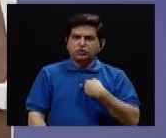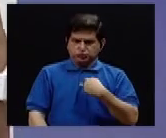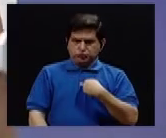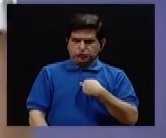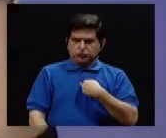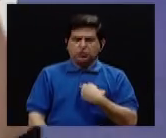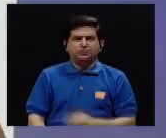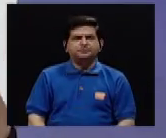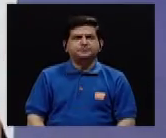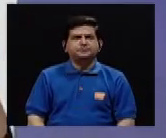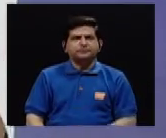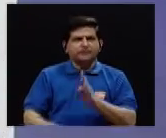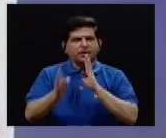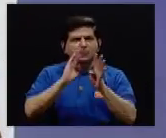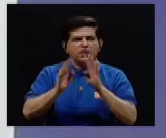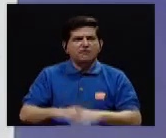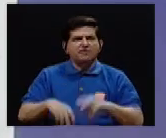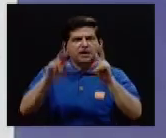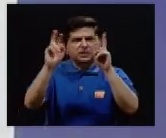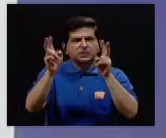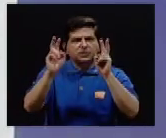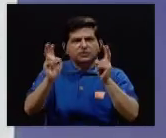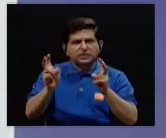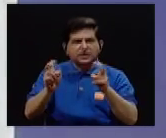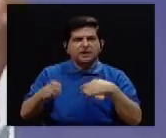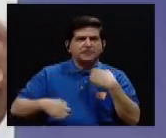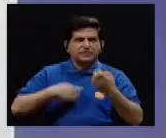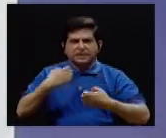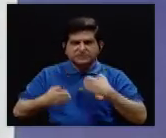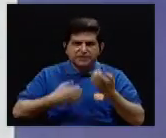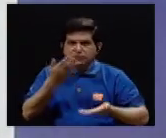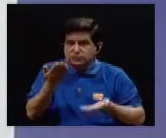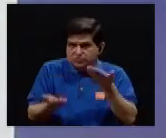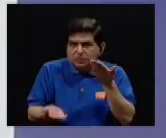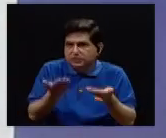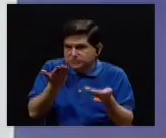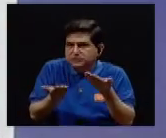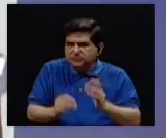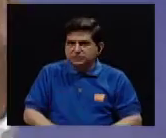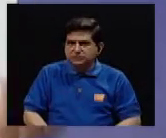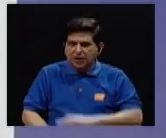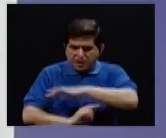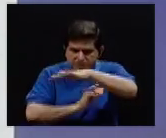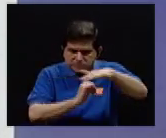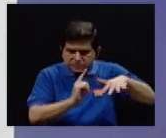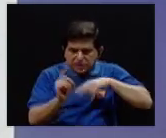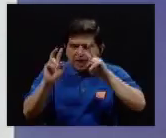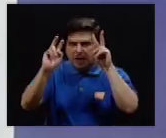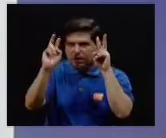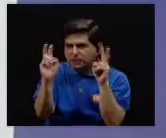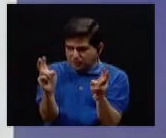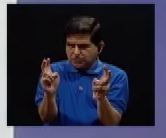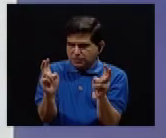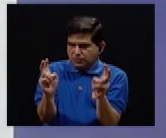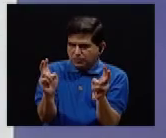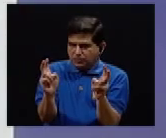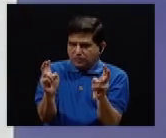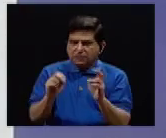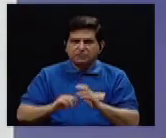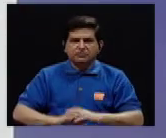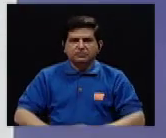yo hablo sobre los temas y las emociones tal vez que rodean ese tema